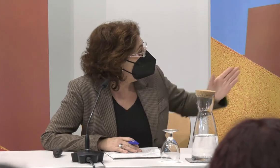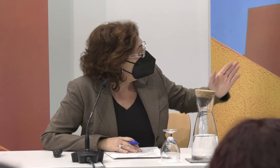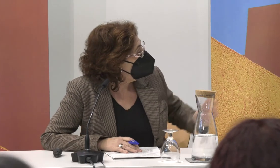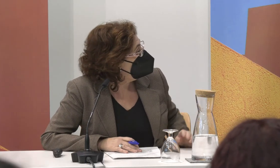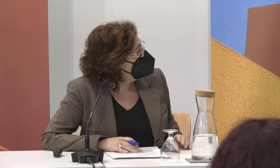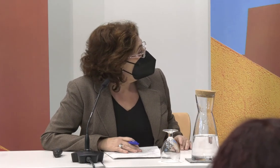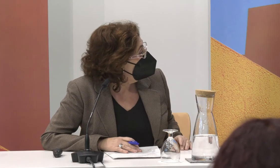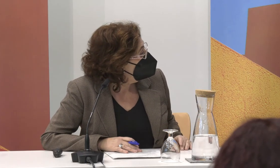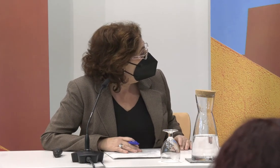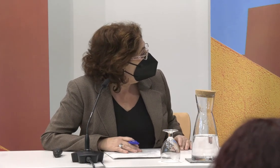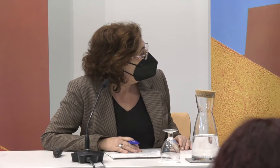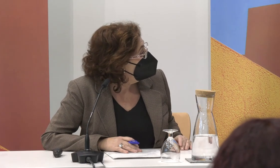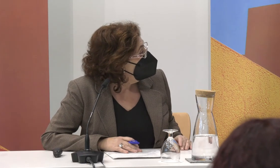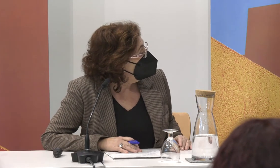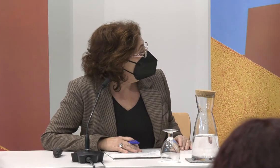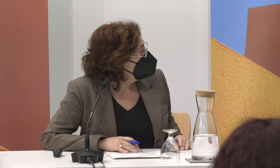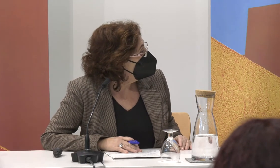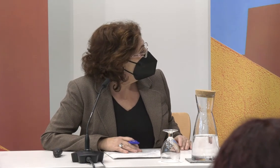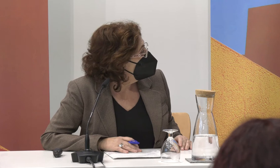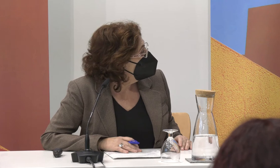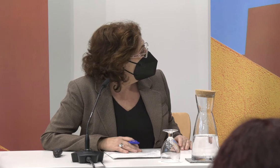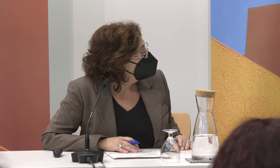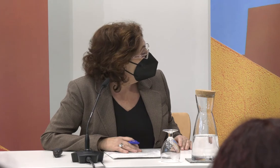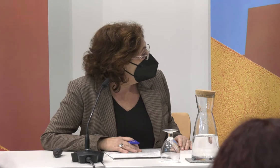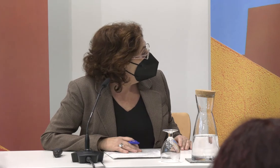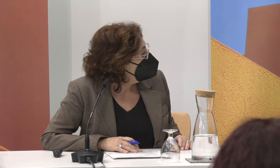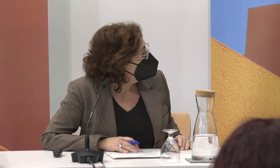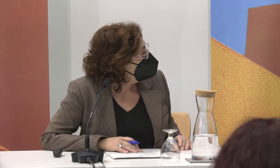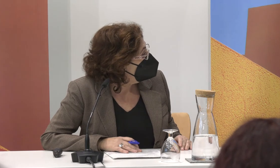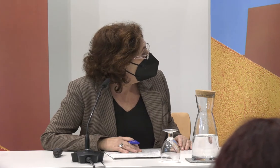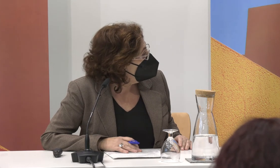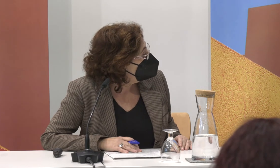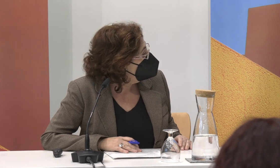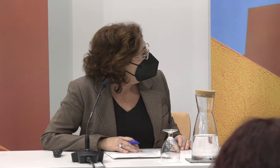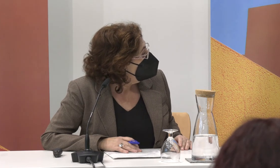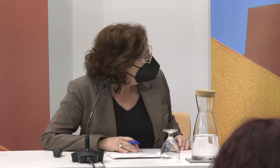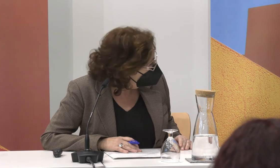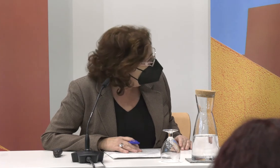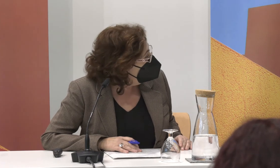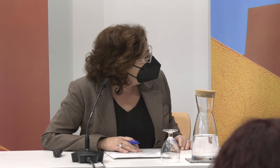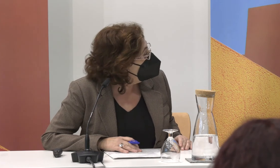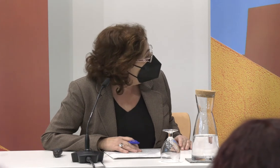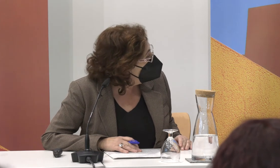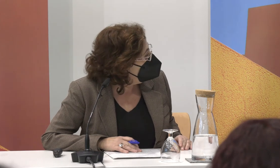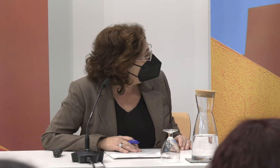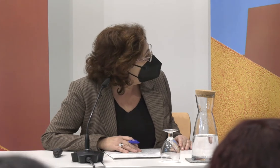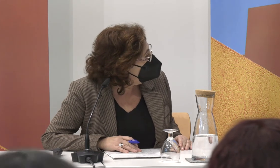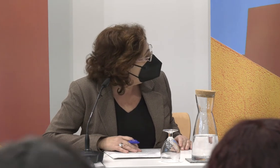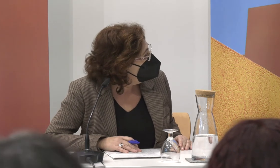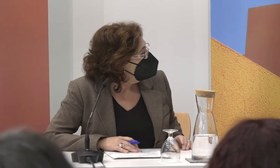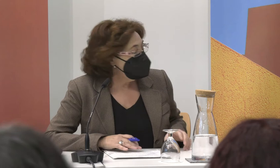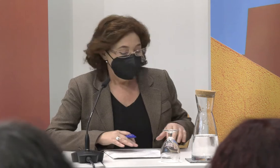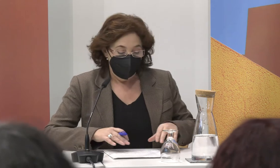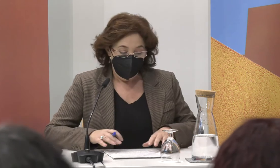Zaragoza, que está ahí a través de la pantalla y que esta tarde nos va a acompañar durante un rato. Arratsaldeon, buenas